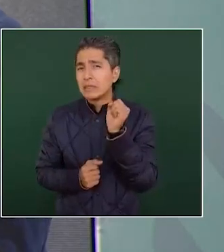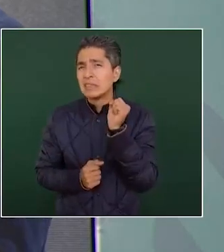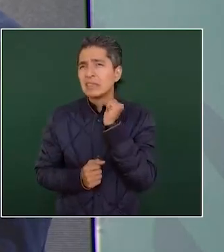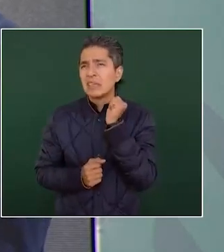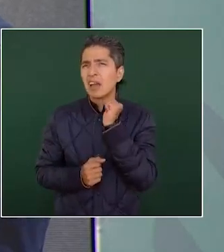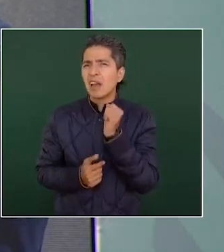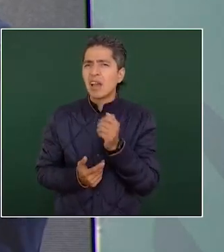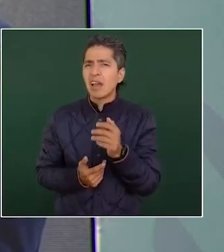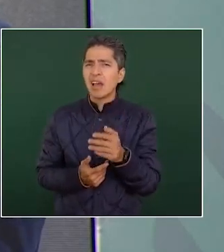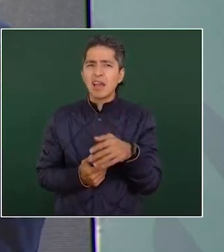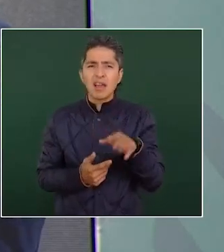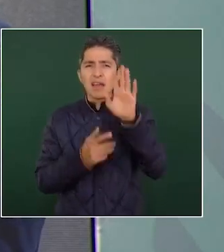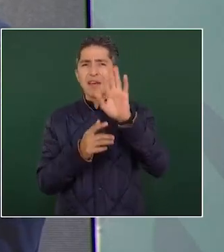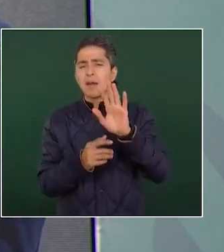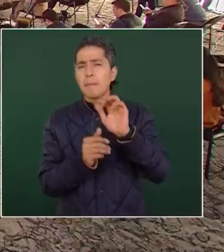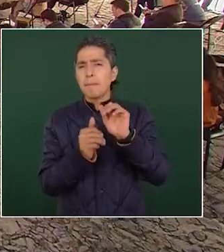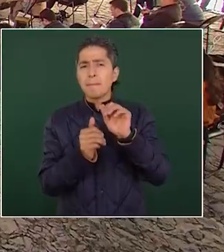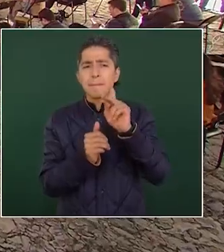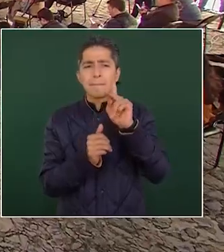filopanista